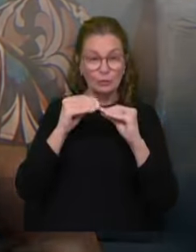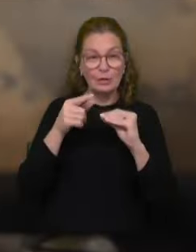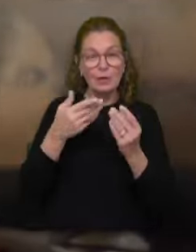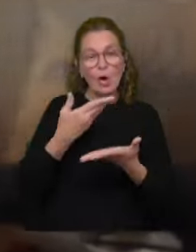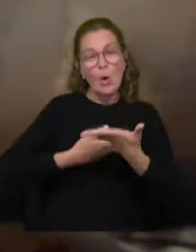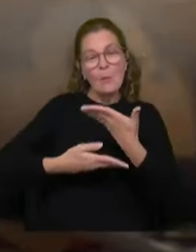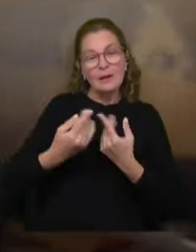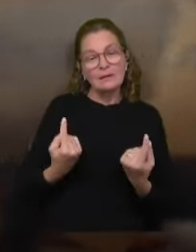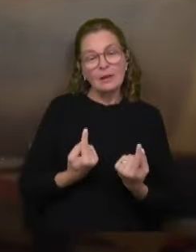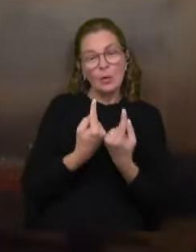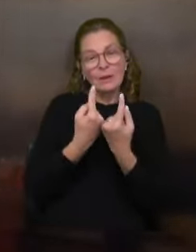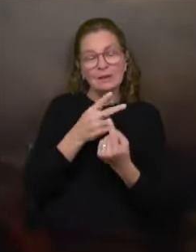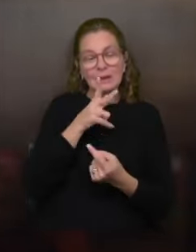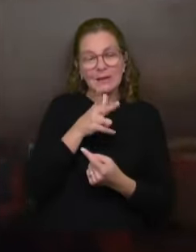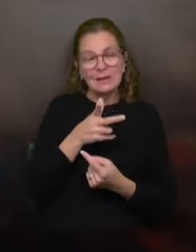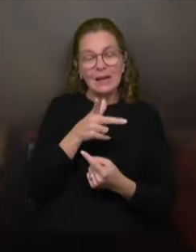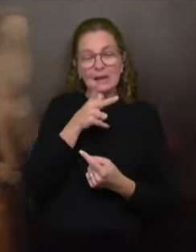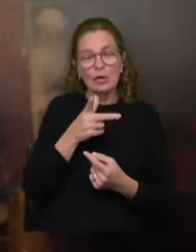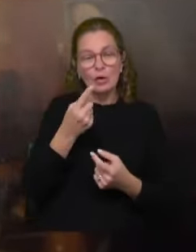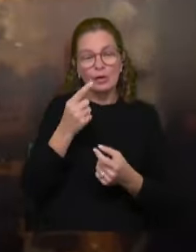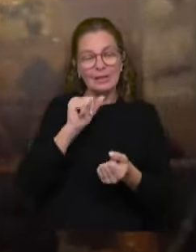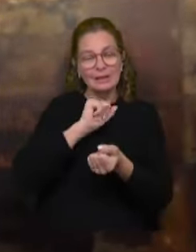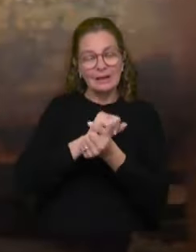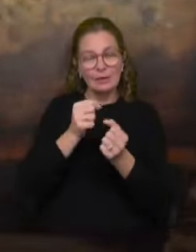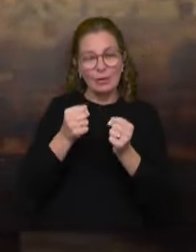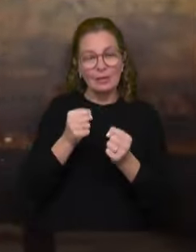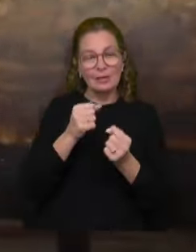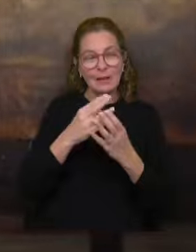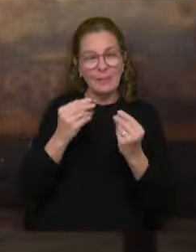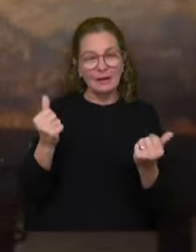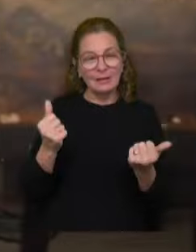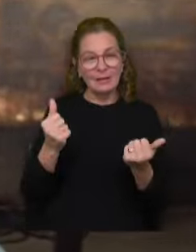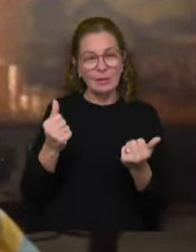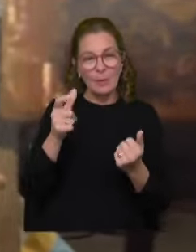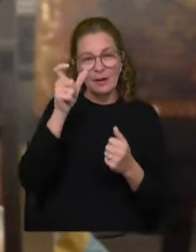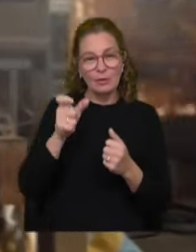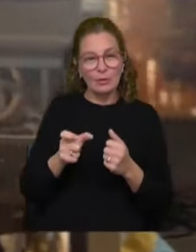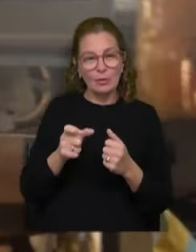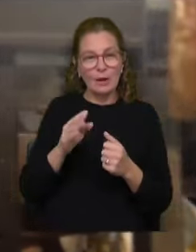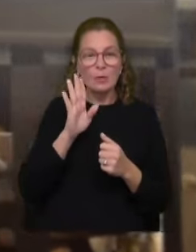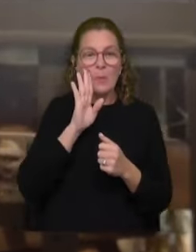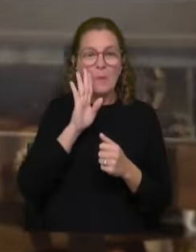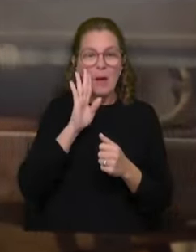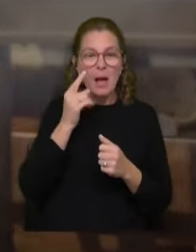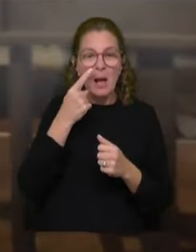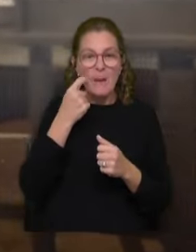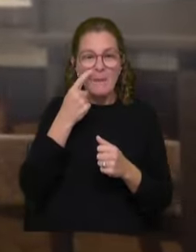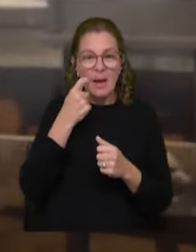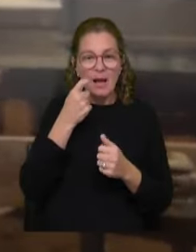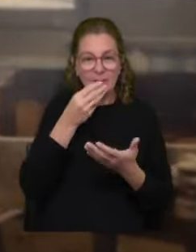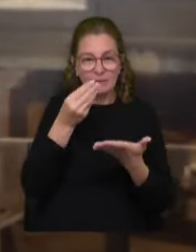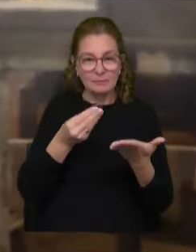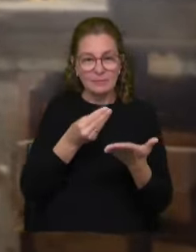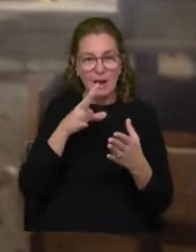comparte encuentros de hijas e hijos de detenidos desaparecidos en dictadura y artistas que retrataron a sus madres y padres en obras para